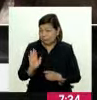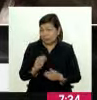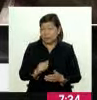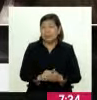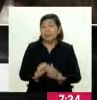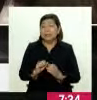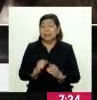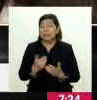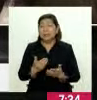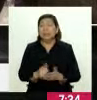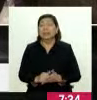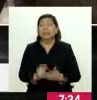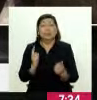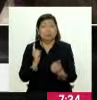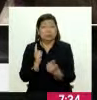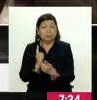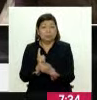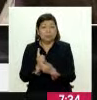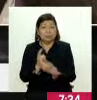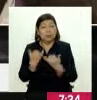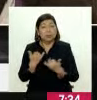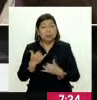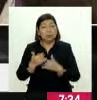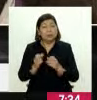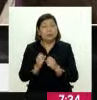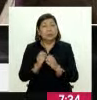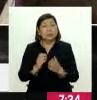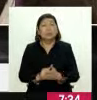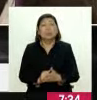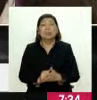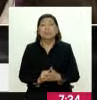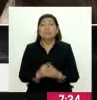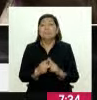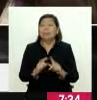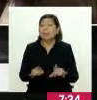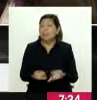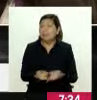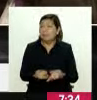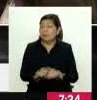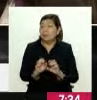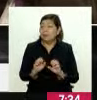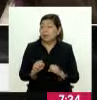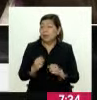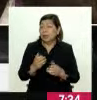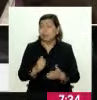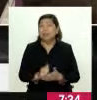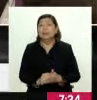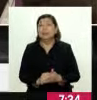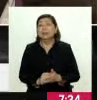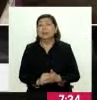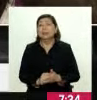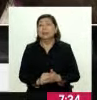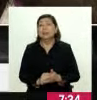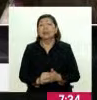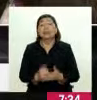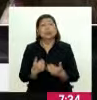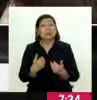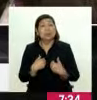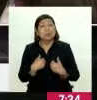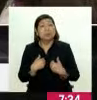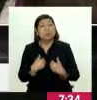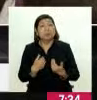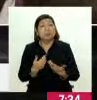Hay, o sea, un acercamiento en estos días porque definitivamente eso también es algo que hay que tenerlo